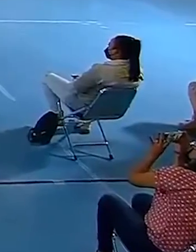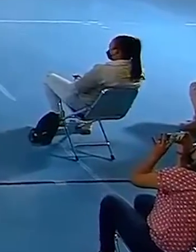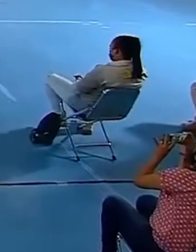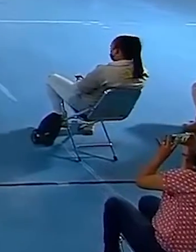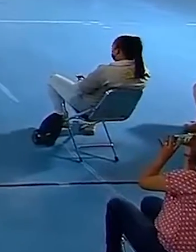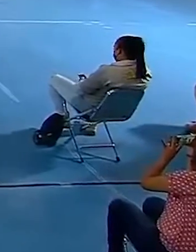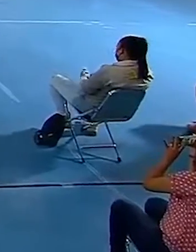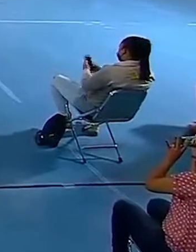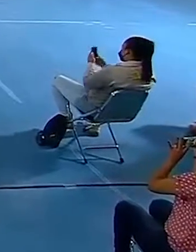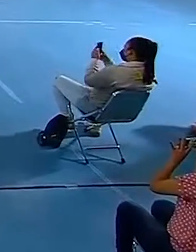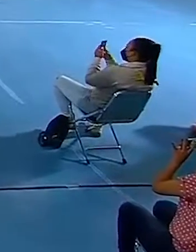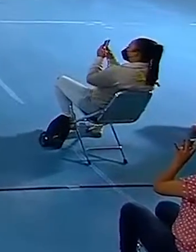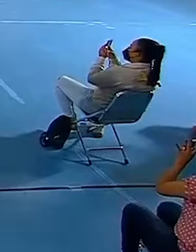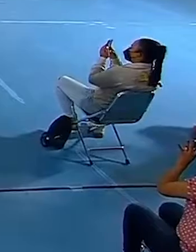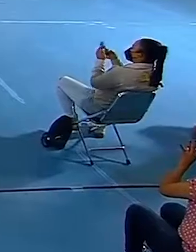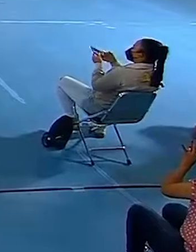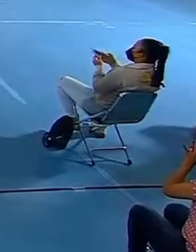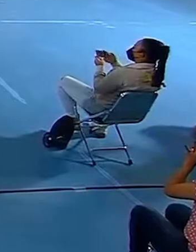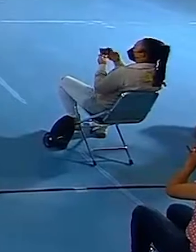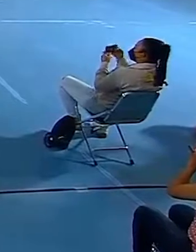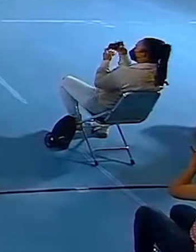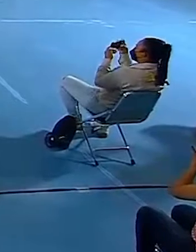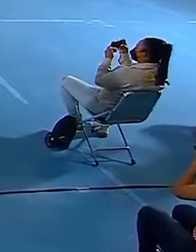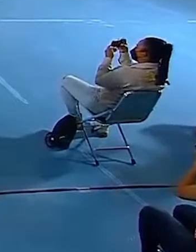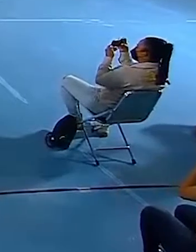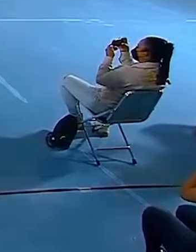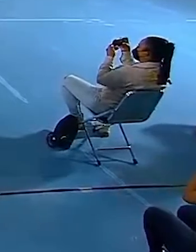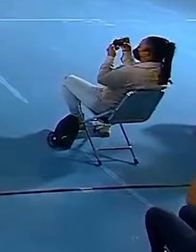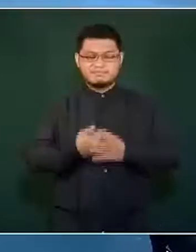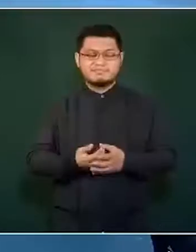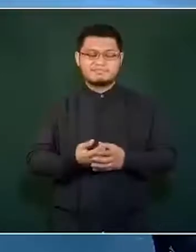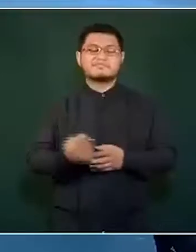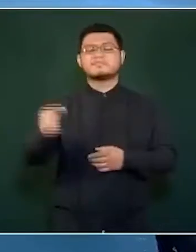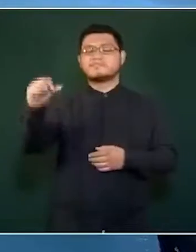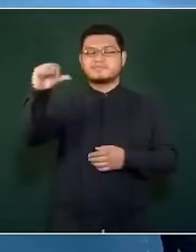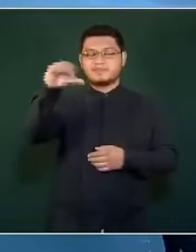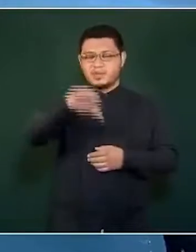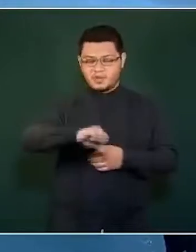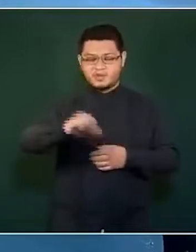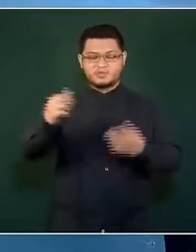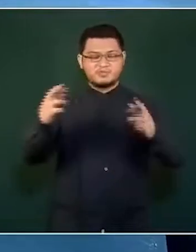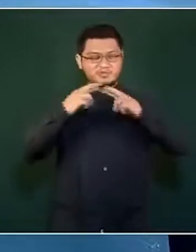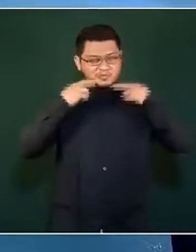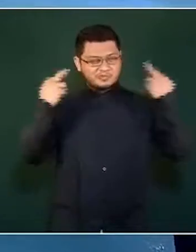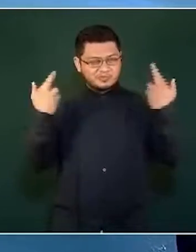Da mucho gusto llevar a cabo esta conferencia